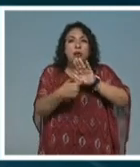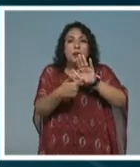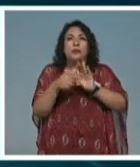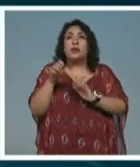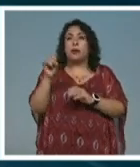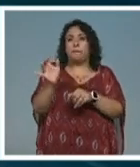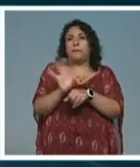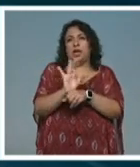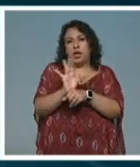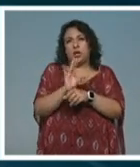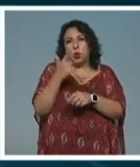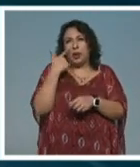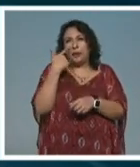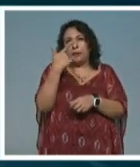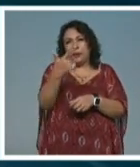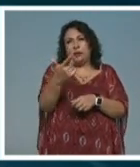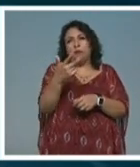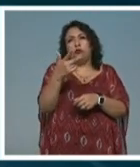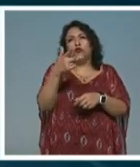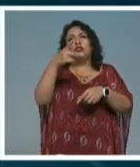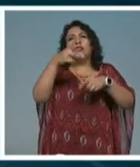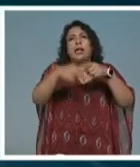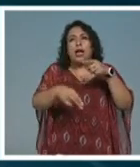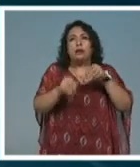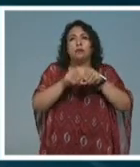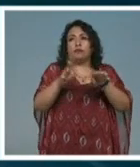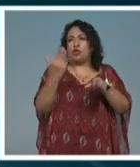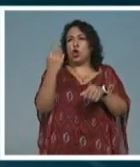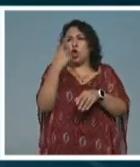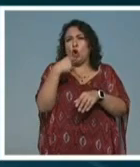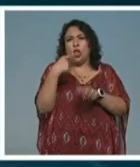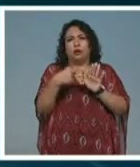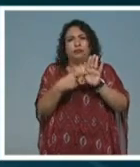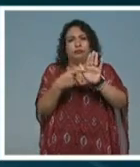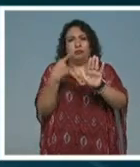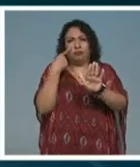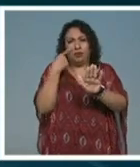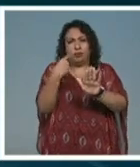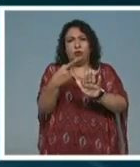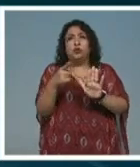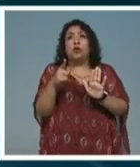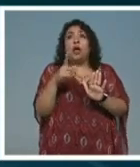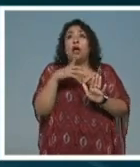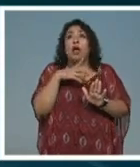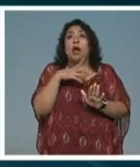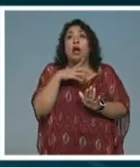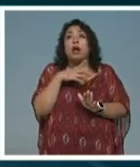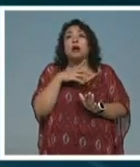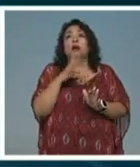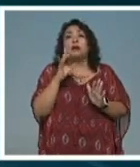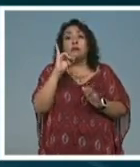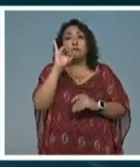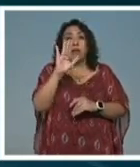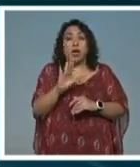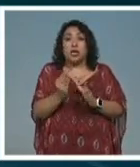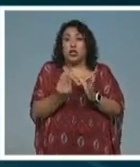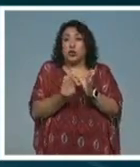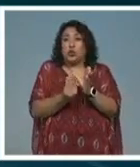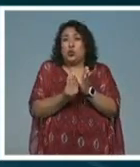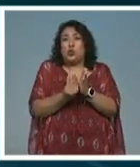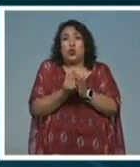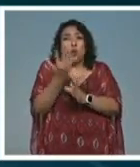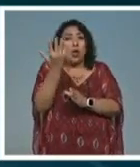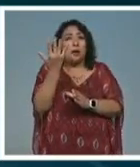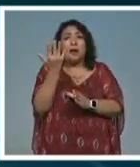una película que, por lo que ya vimos en el trailer que se estrenó justamente hace unas horas, ¿no? Tiene, ya lo estamos viendo, ¿no? Tiene imágenes inéditas,